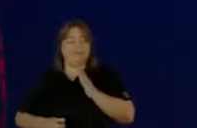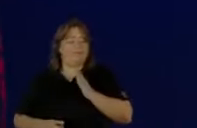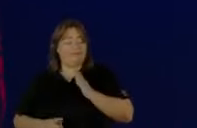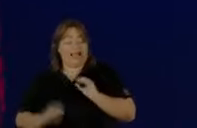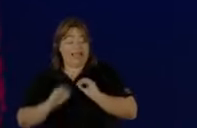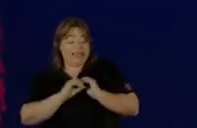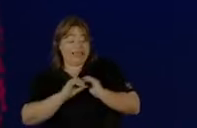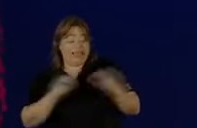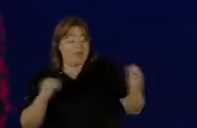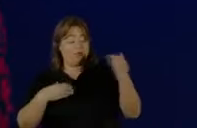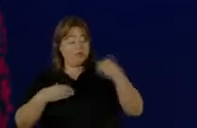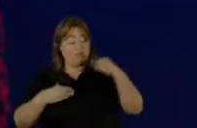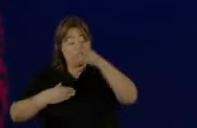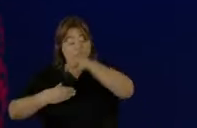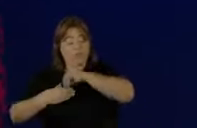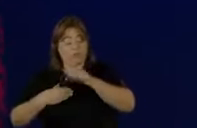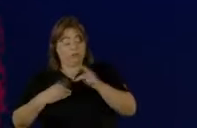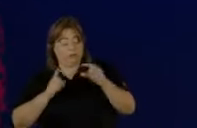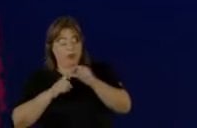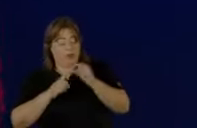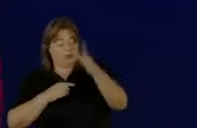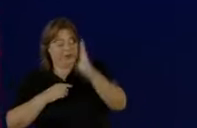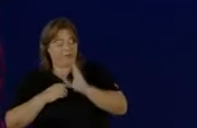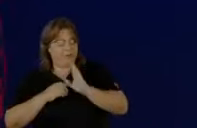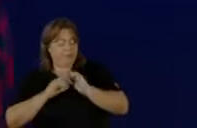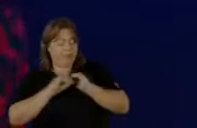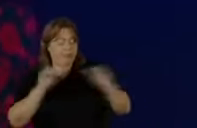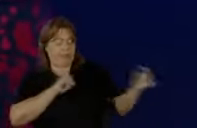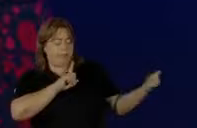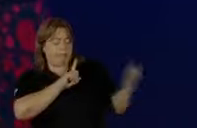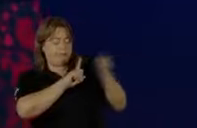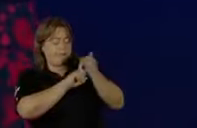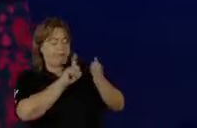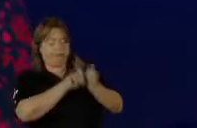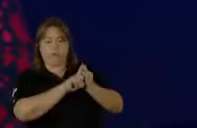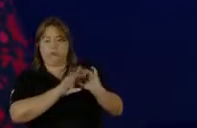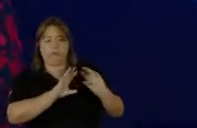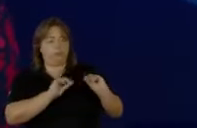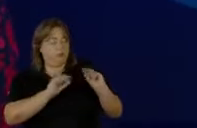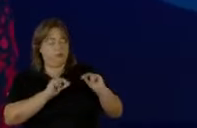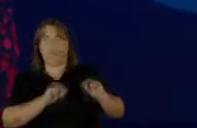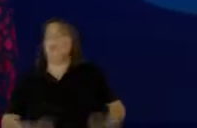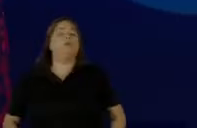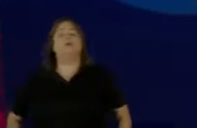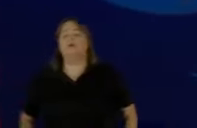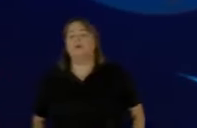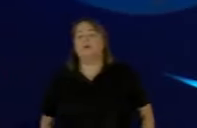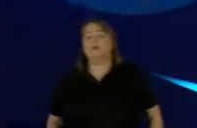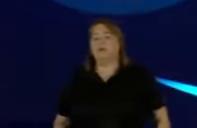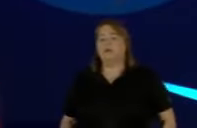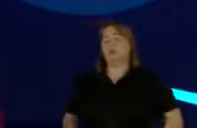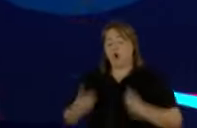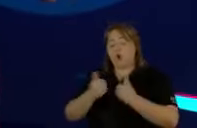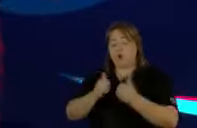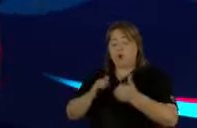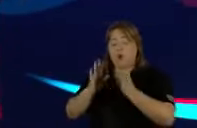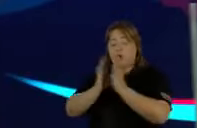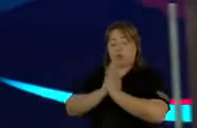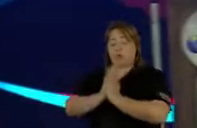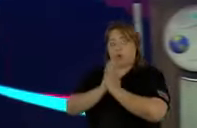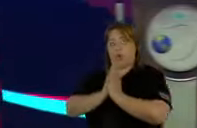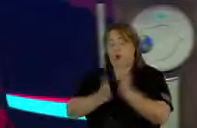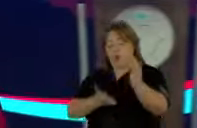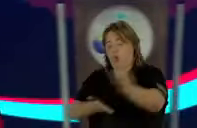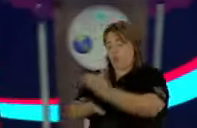engañar. Póngase de pie, vamos a honrar al Señor. Mire, Fabián, ahí, aleluya. A través de nuestras ofrendas y nuestros diezmos.